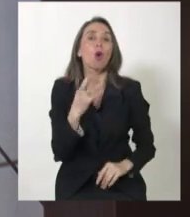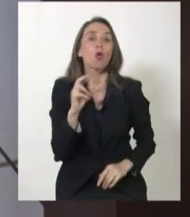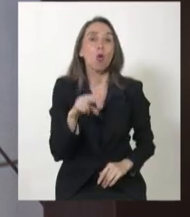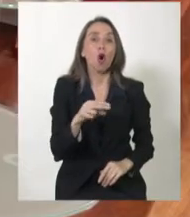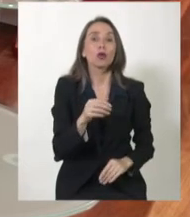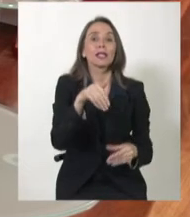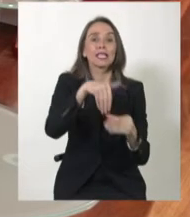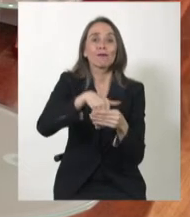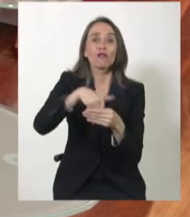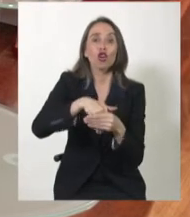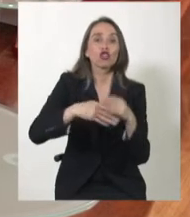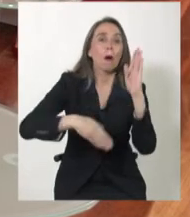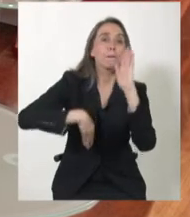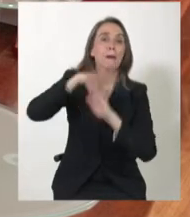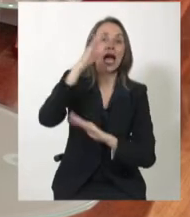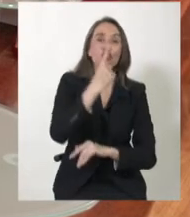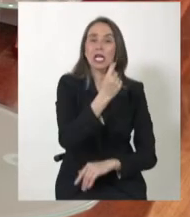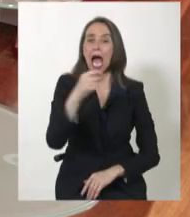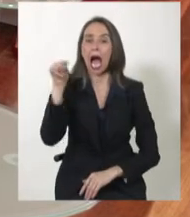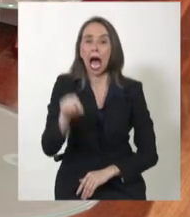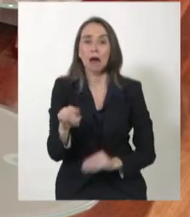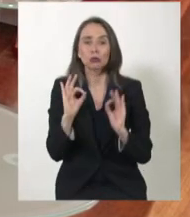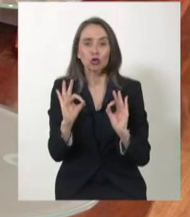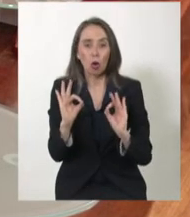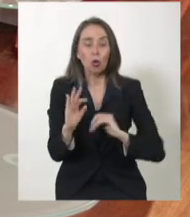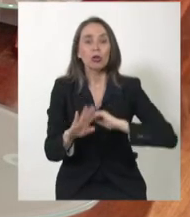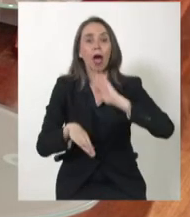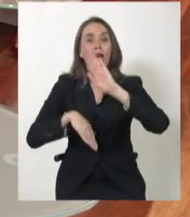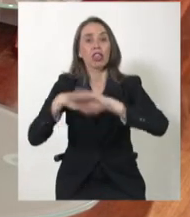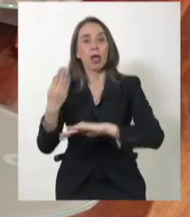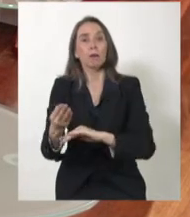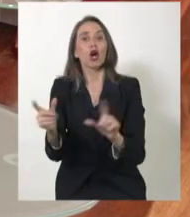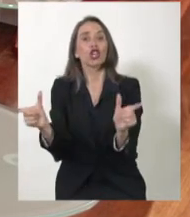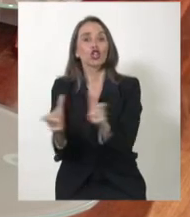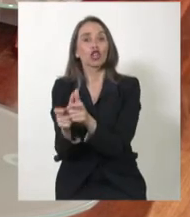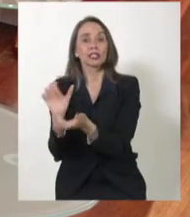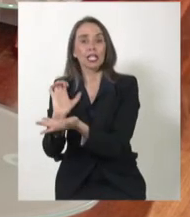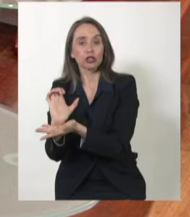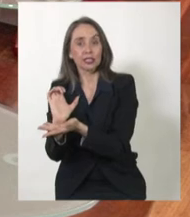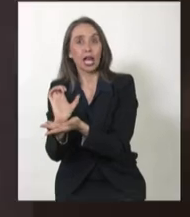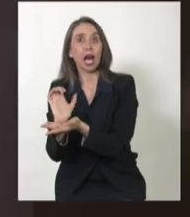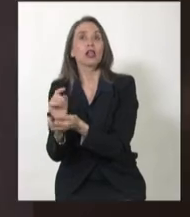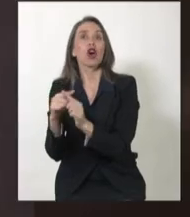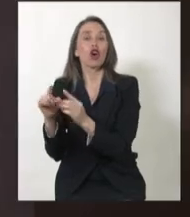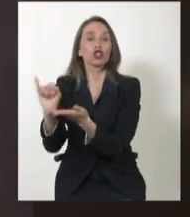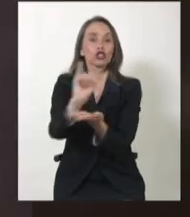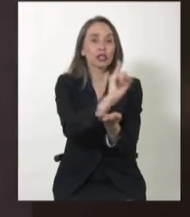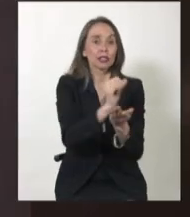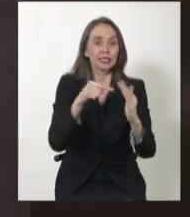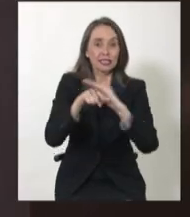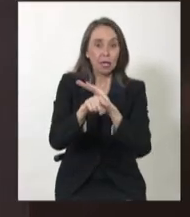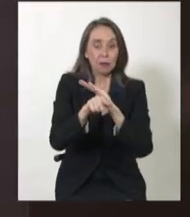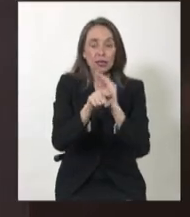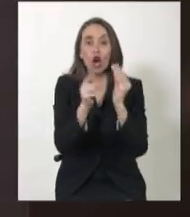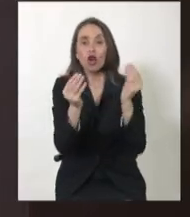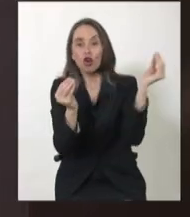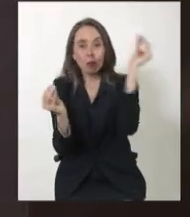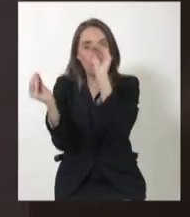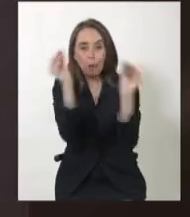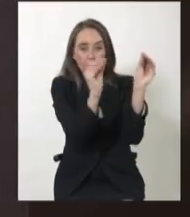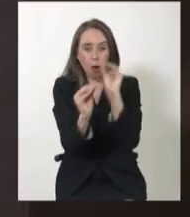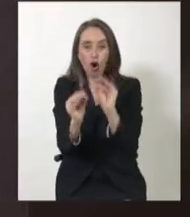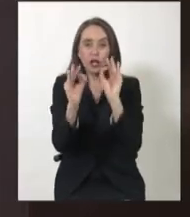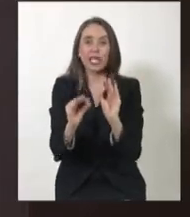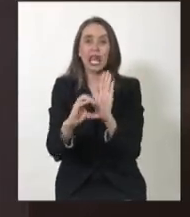absoluta. Después, posteriormente, el Consejo de Estado, la Junta de Gobierno, en fin, los otros órganos que intervinieron en la configuración definitiva